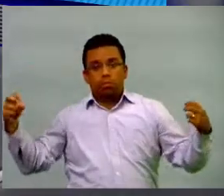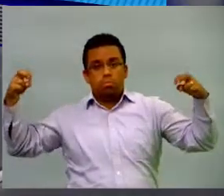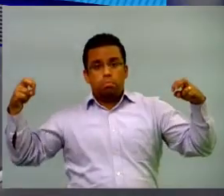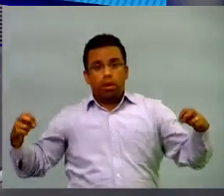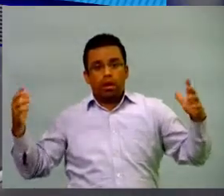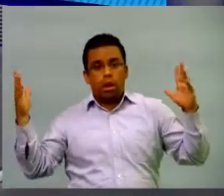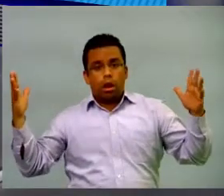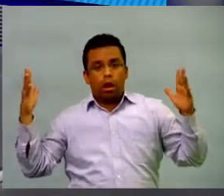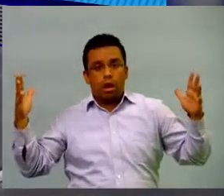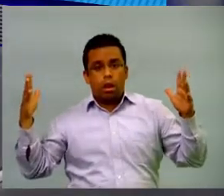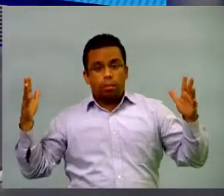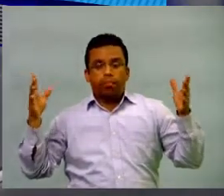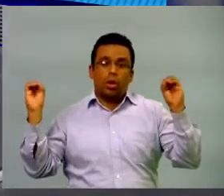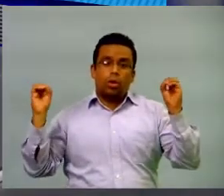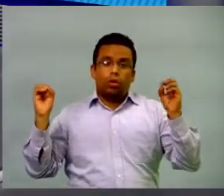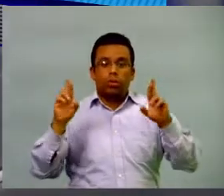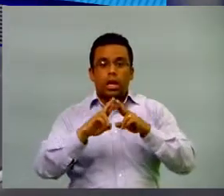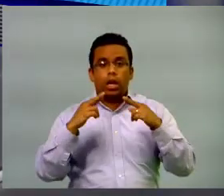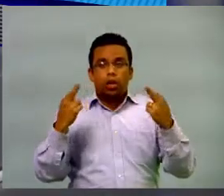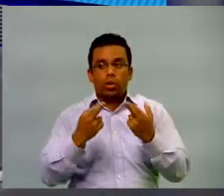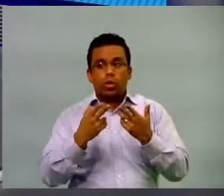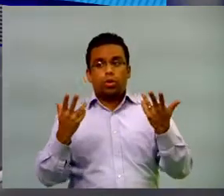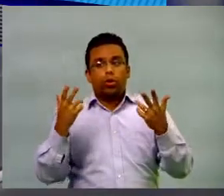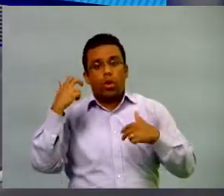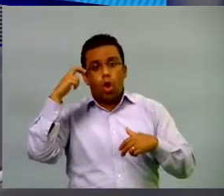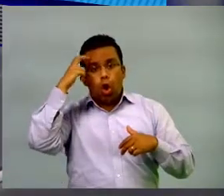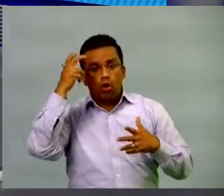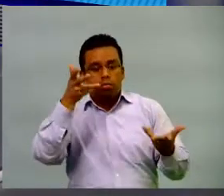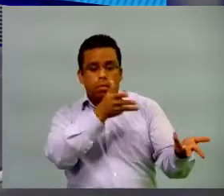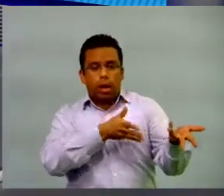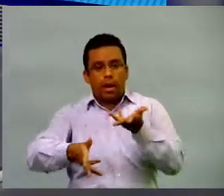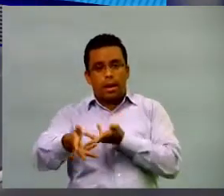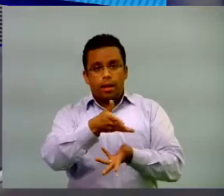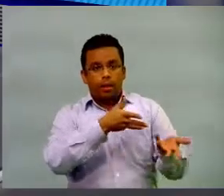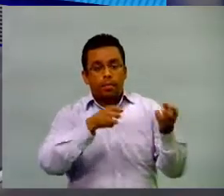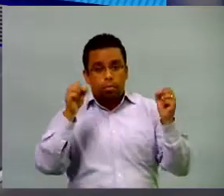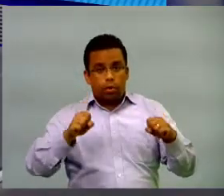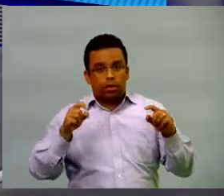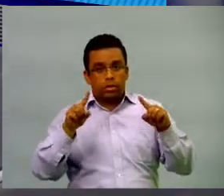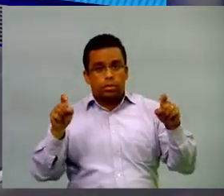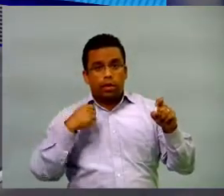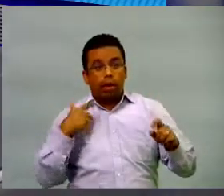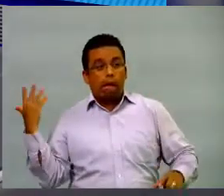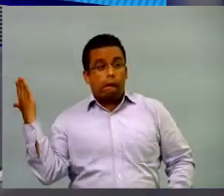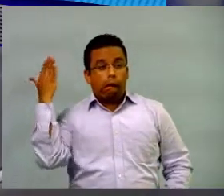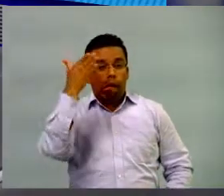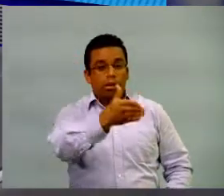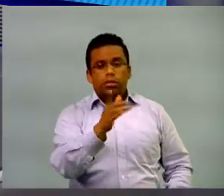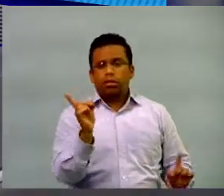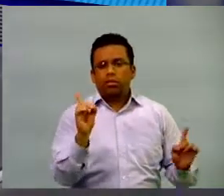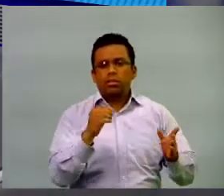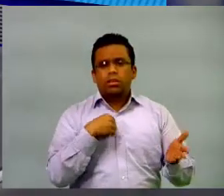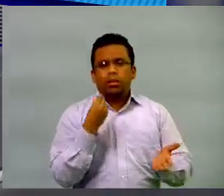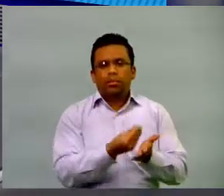otros, compartir conocimiento y minimizar un poco el tema de desplazamientos,